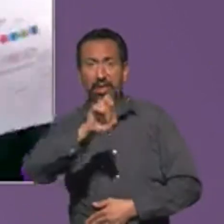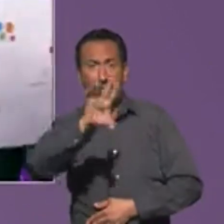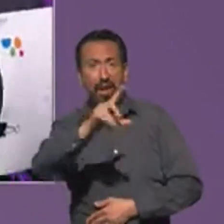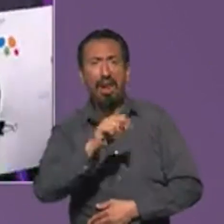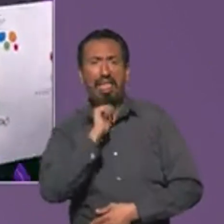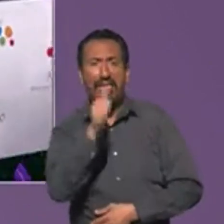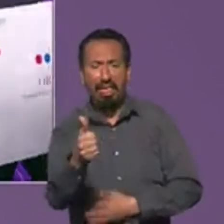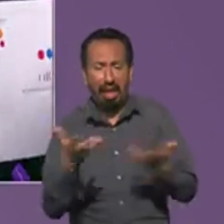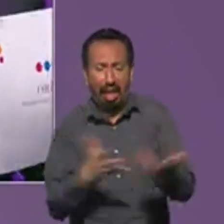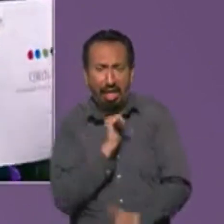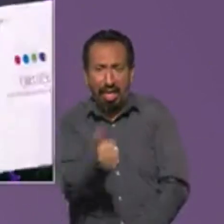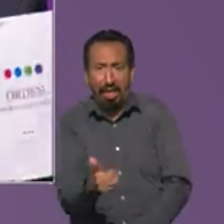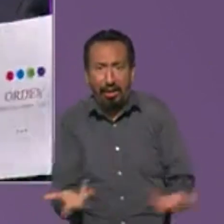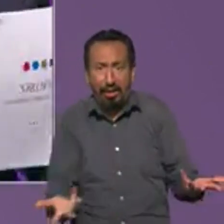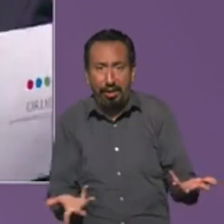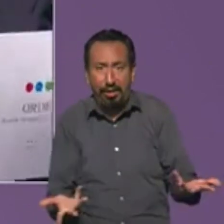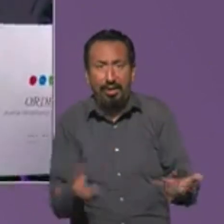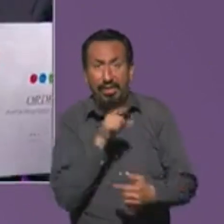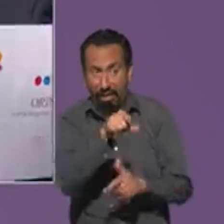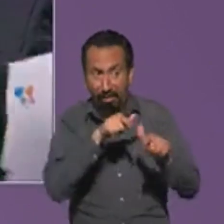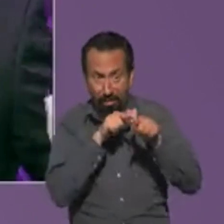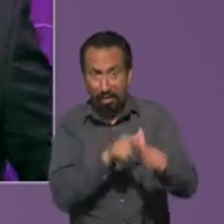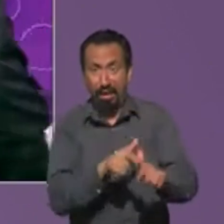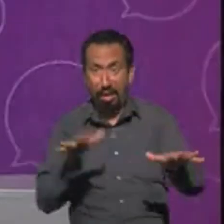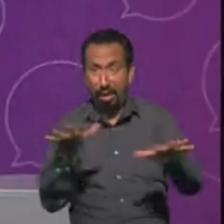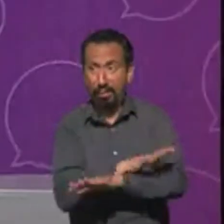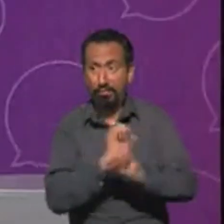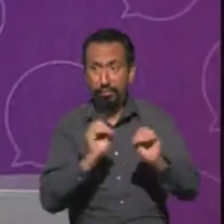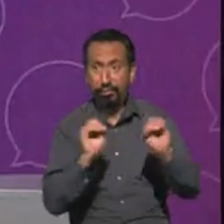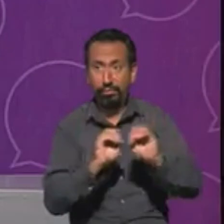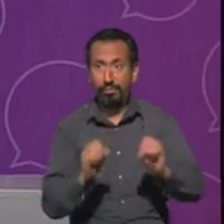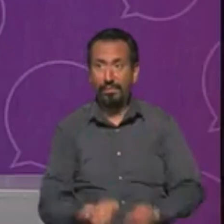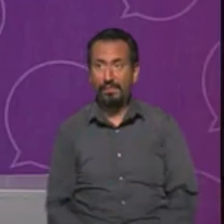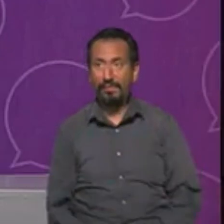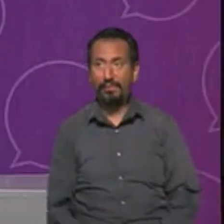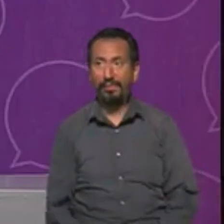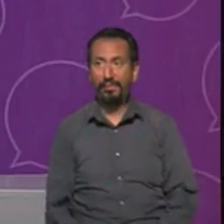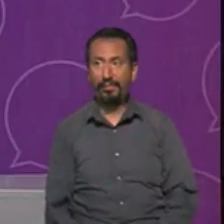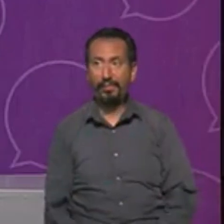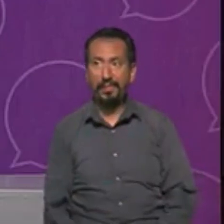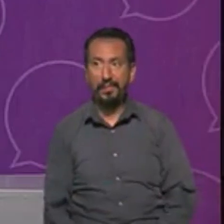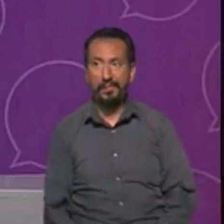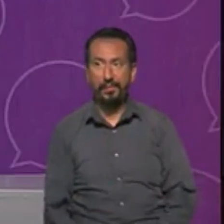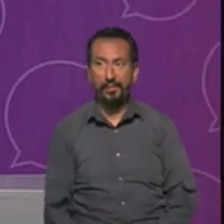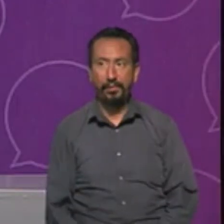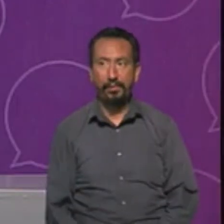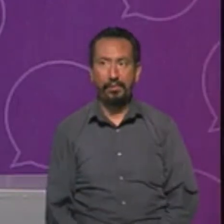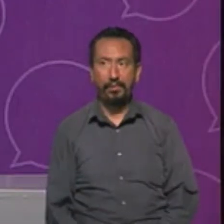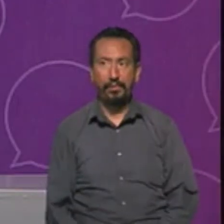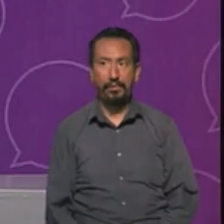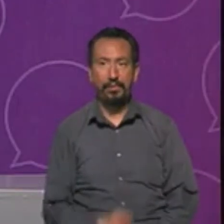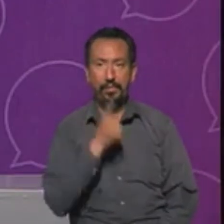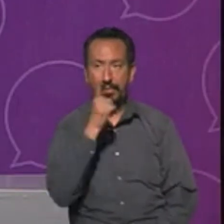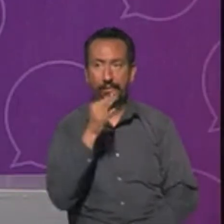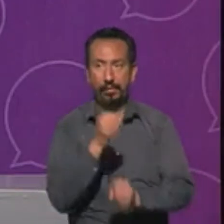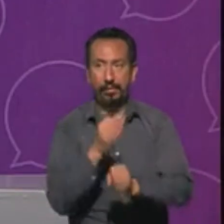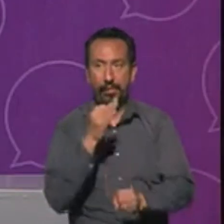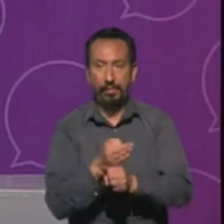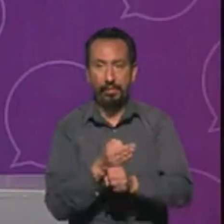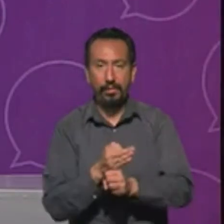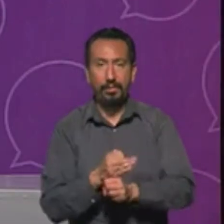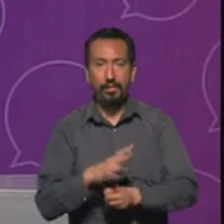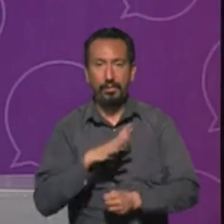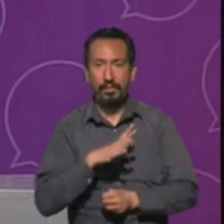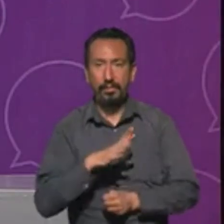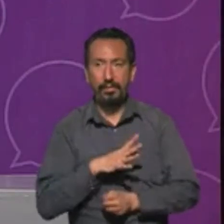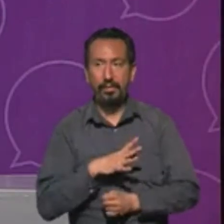hizo nada nada y no lo va a hacer gracias gracias candidato se terminó el tiempo para hacer la réplica Y bueno ya no puude